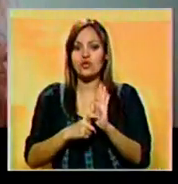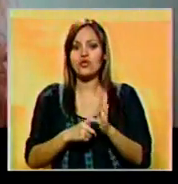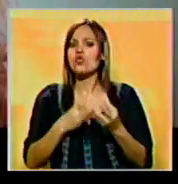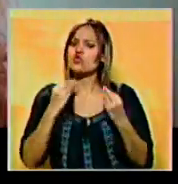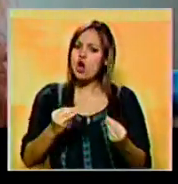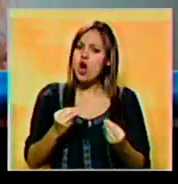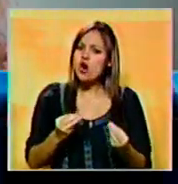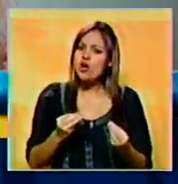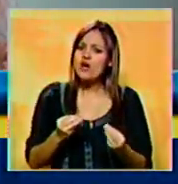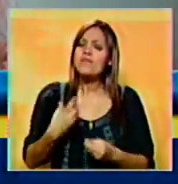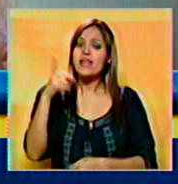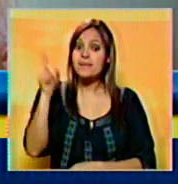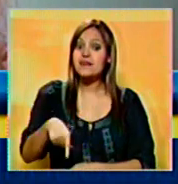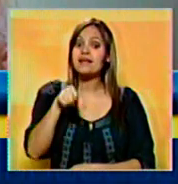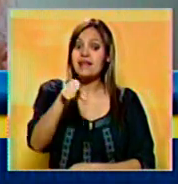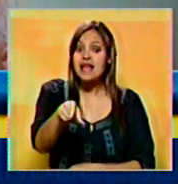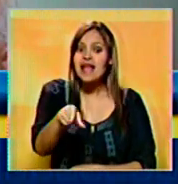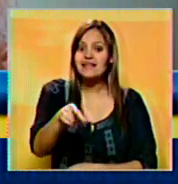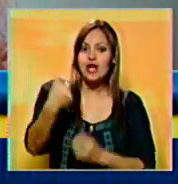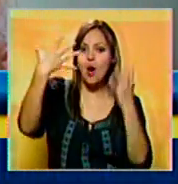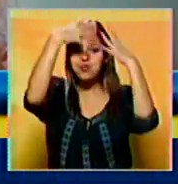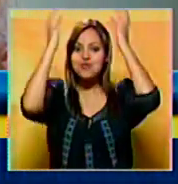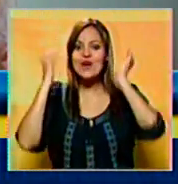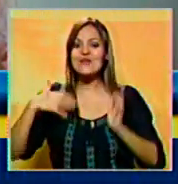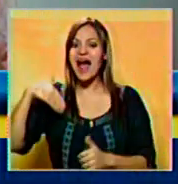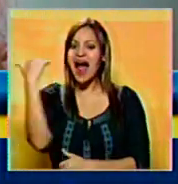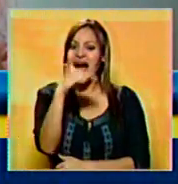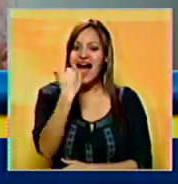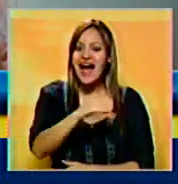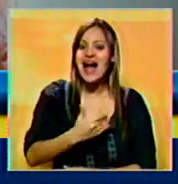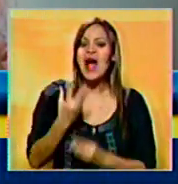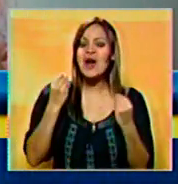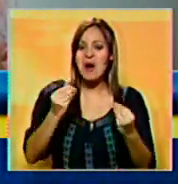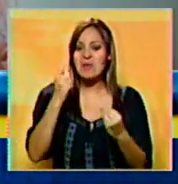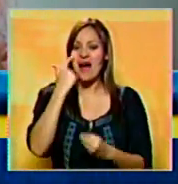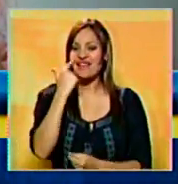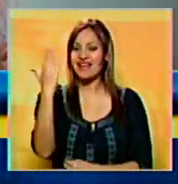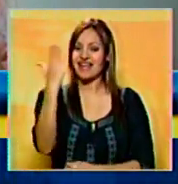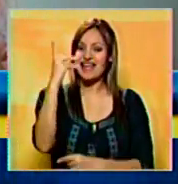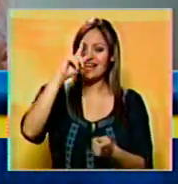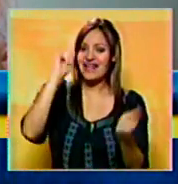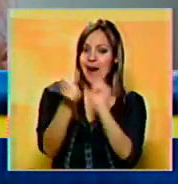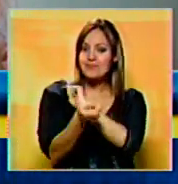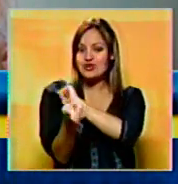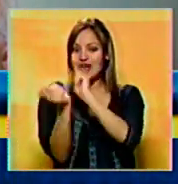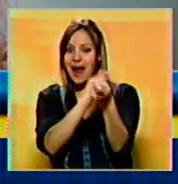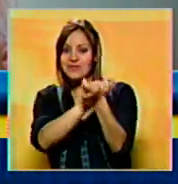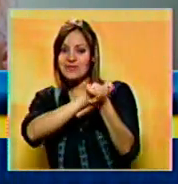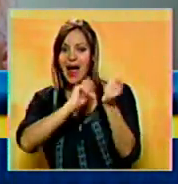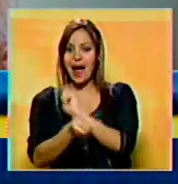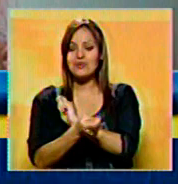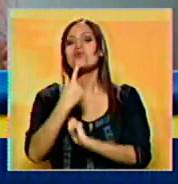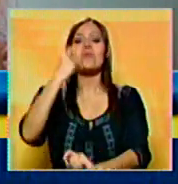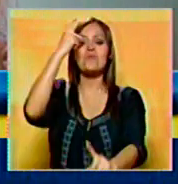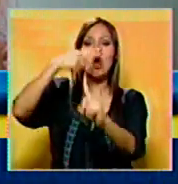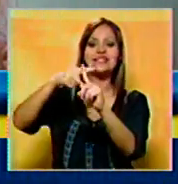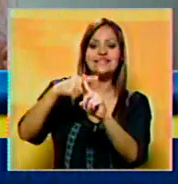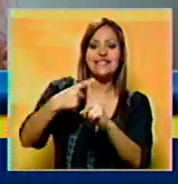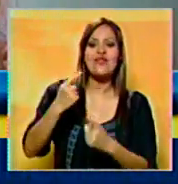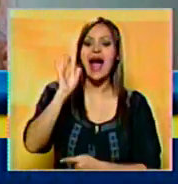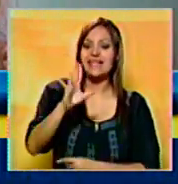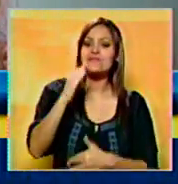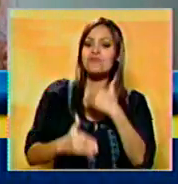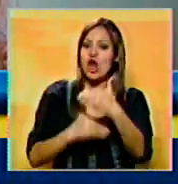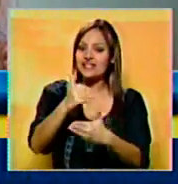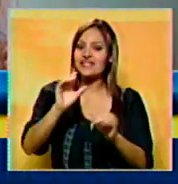toman? Porque también te tocó ponerte tu peluca, reírte y comenzar a ver los cambios de look de una manera positiva, como parte del